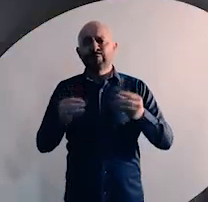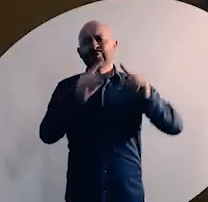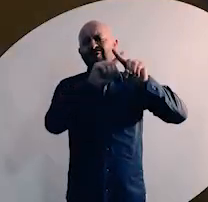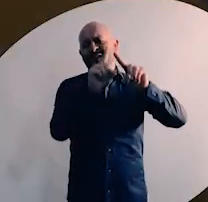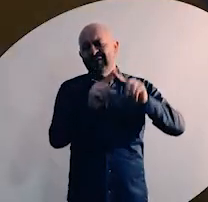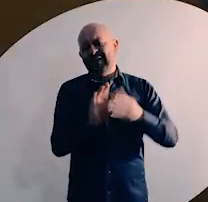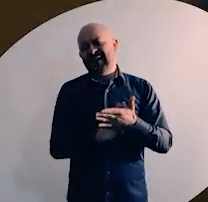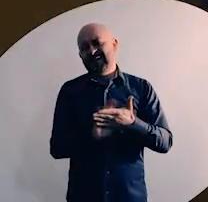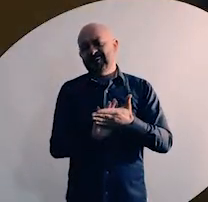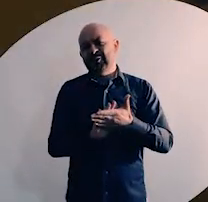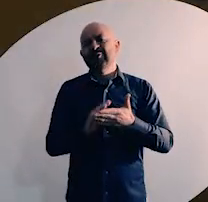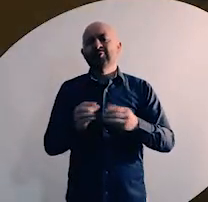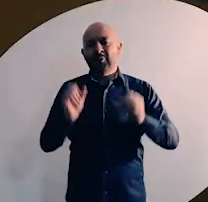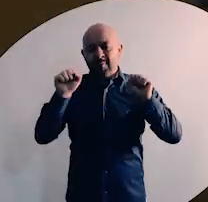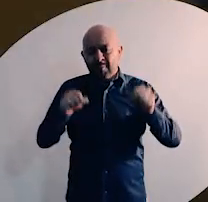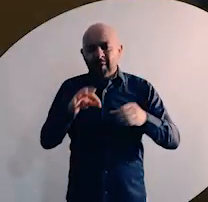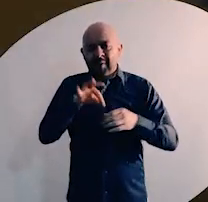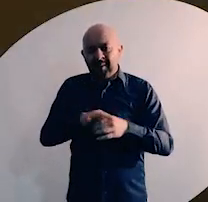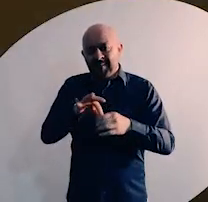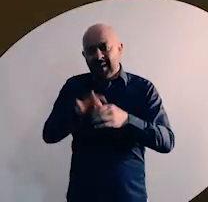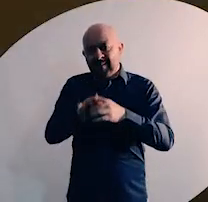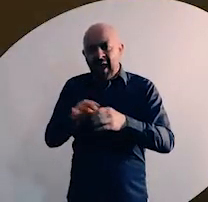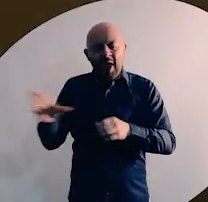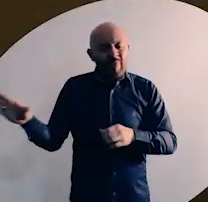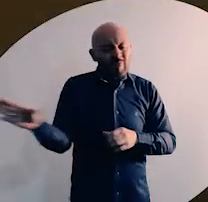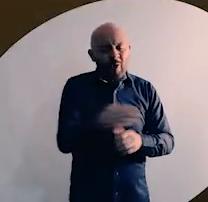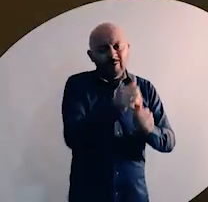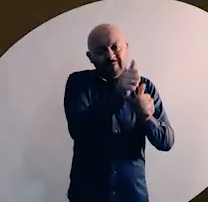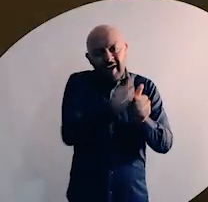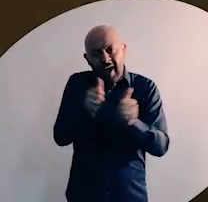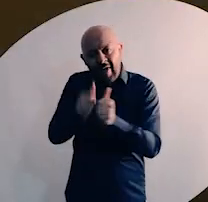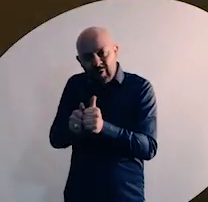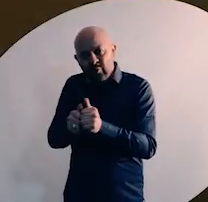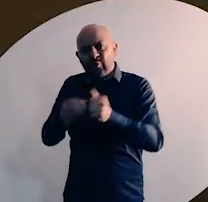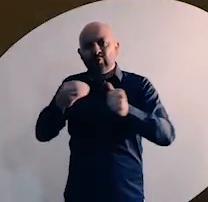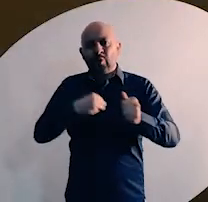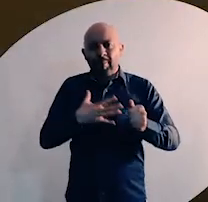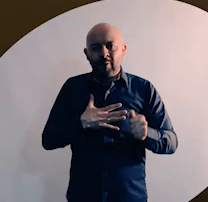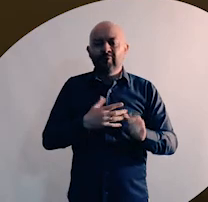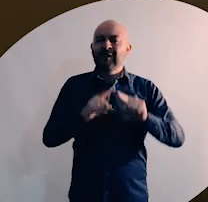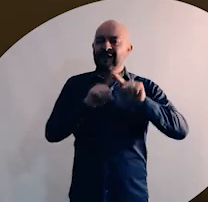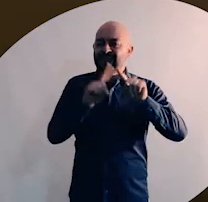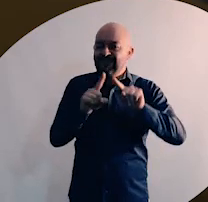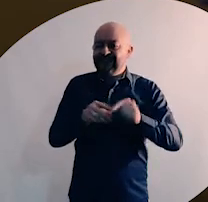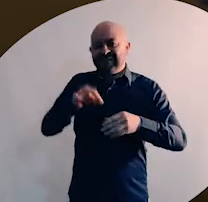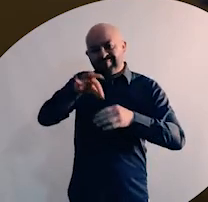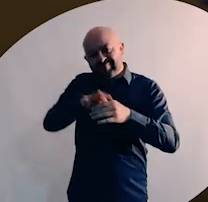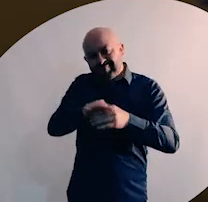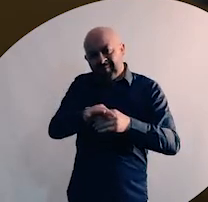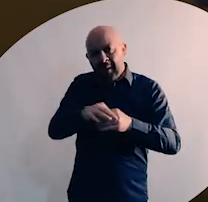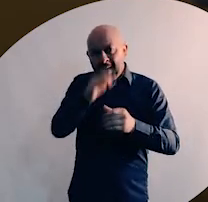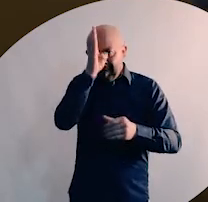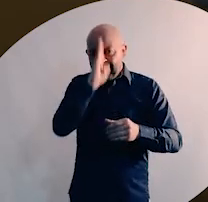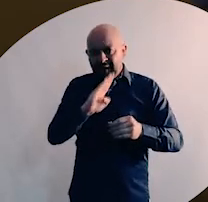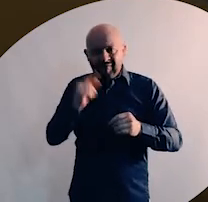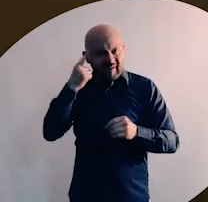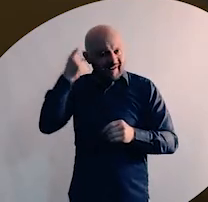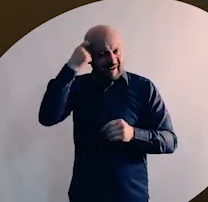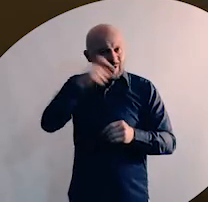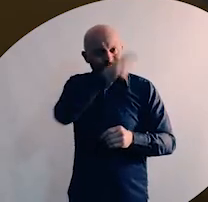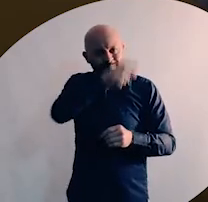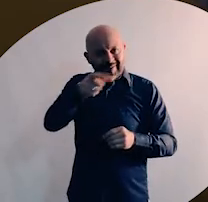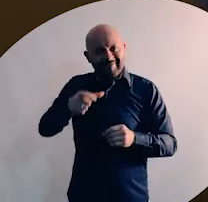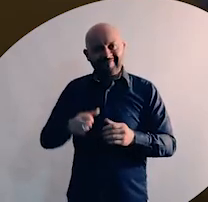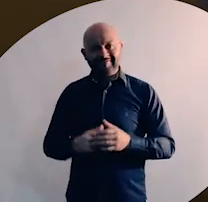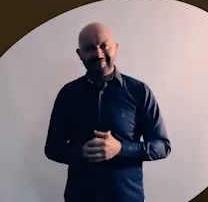el fondo. Es así como hay diferentes opciones que se ajustan a las necesidades de cada uno, a las posibilidades de inversión